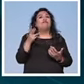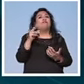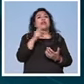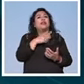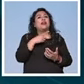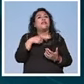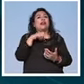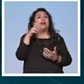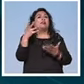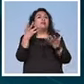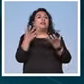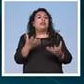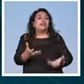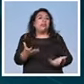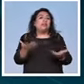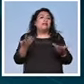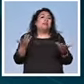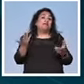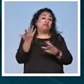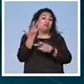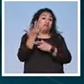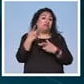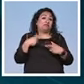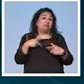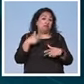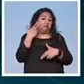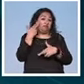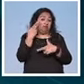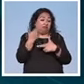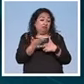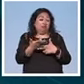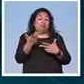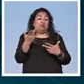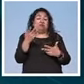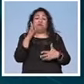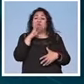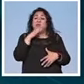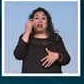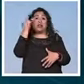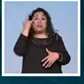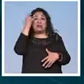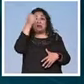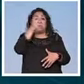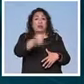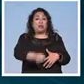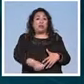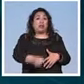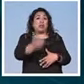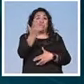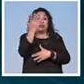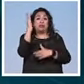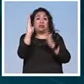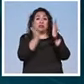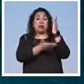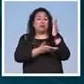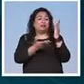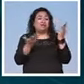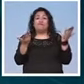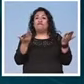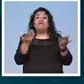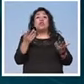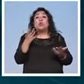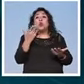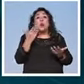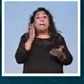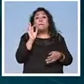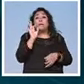debido a la sequía. Y es que, según los ambientalistas, es una mala idea plantar en tierras de talas rasas, porque no se cuenta